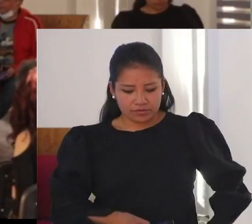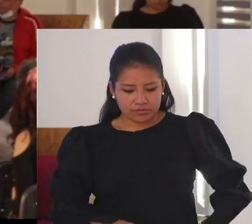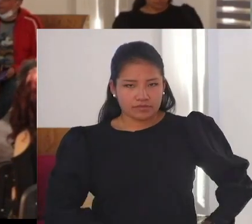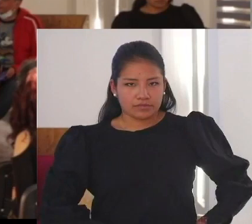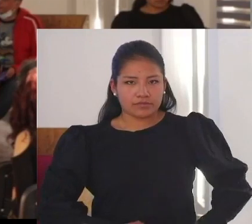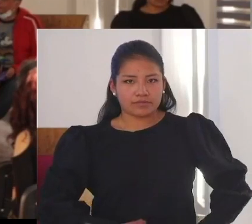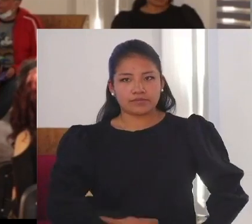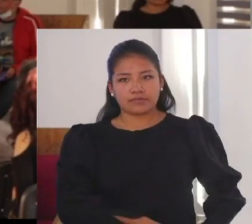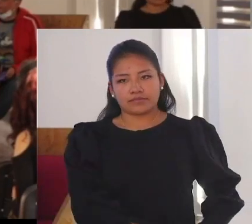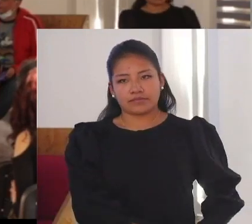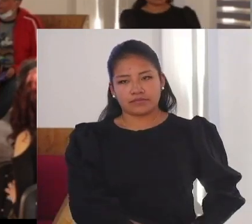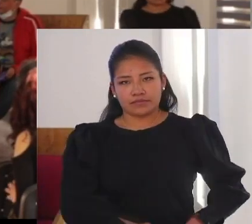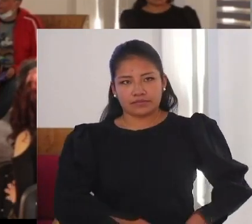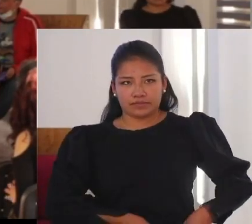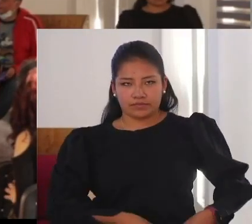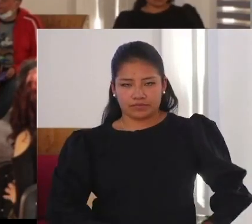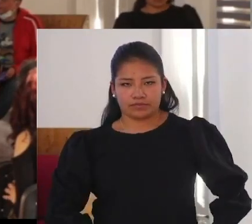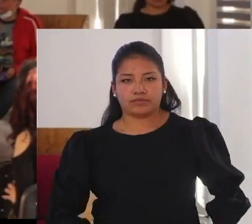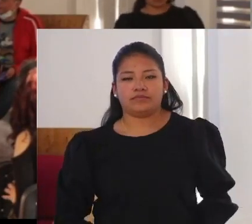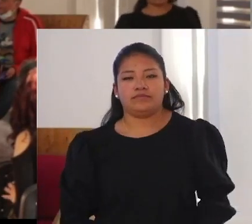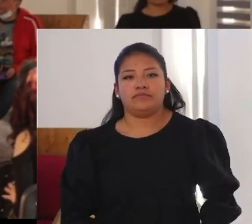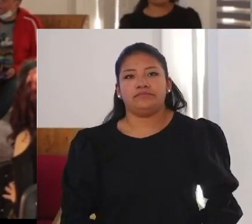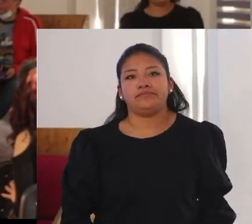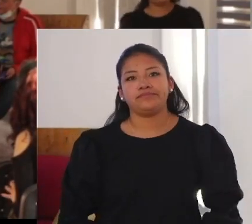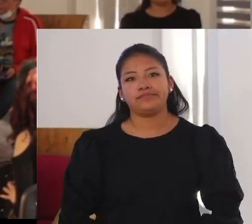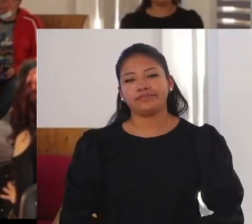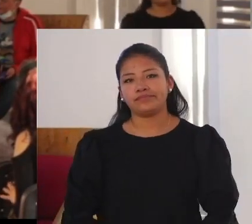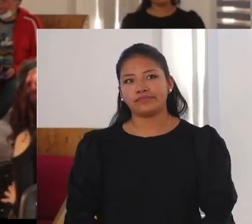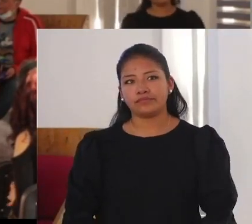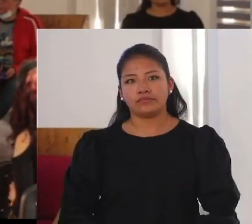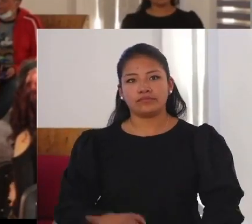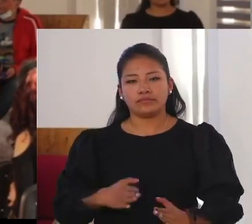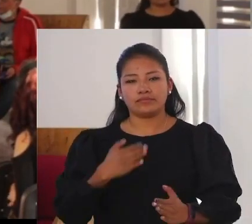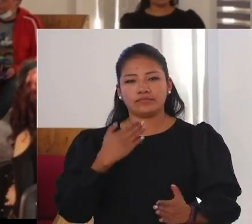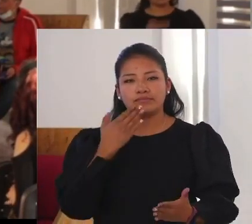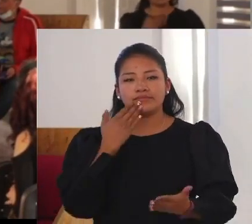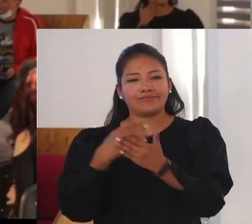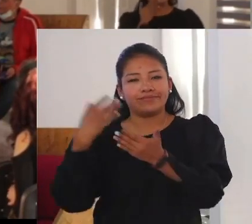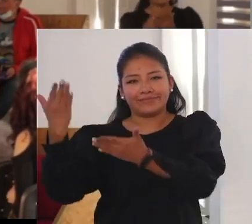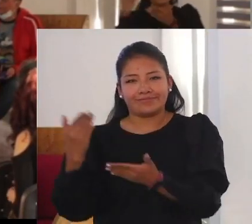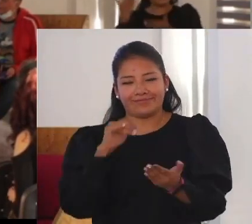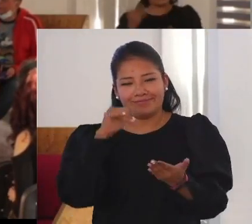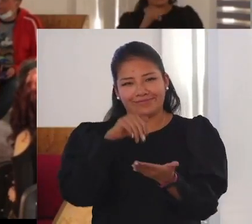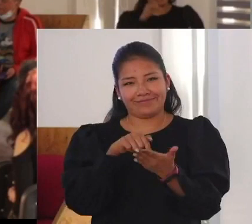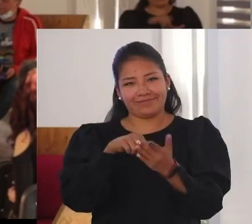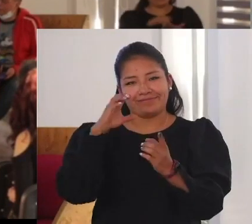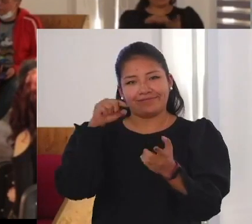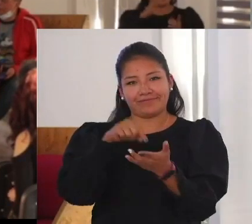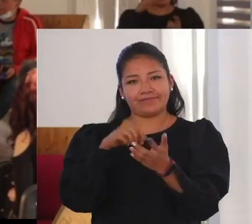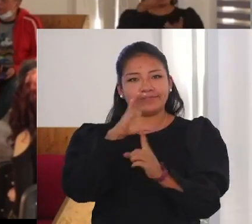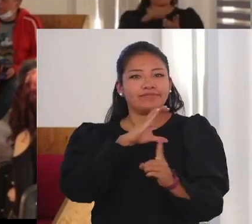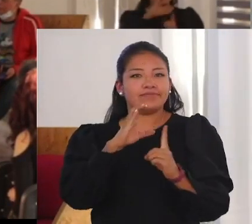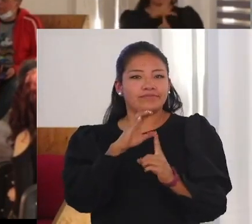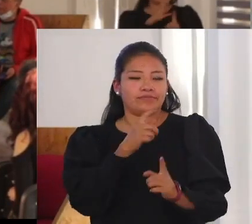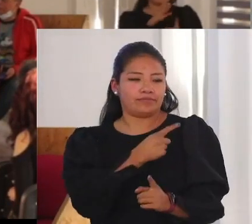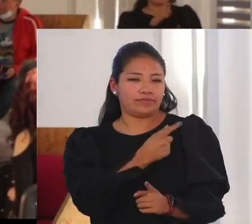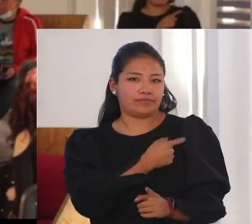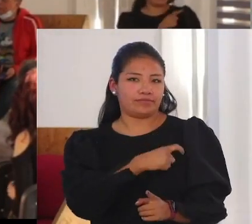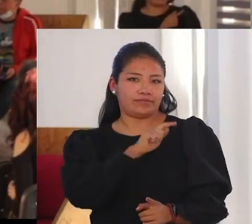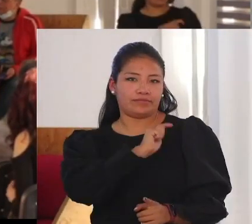en el que vamos a dar por finalizado el laboratorio que hemos llevado a cabo esta semana como